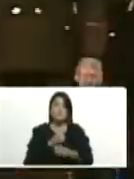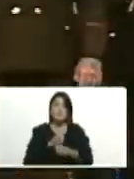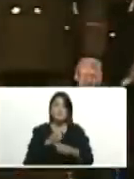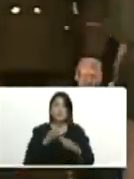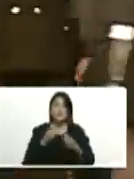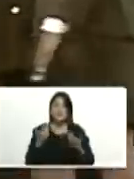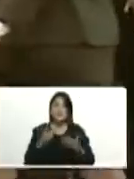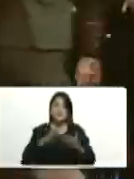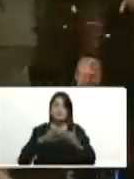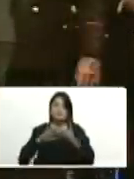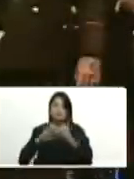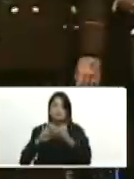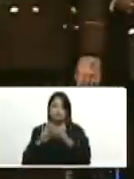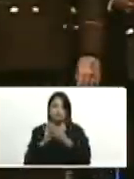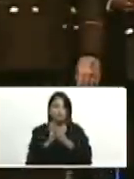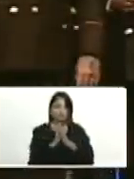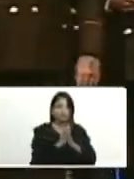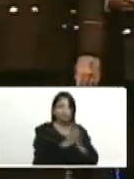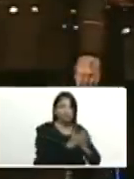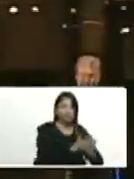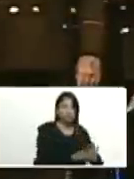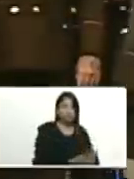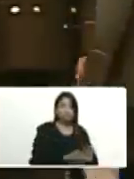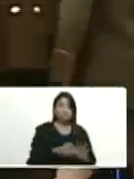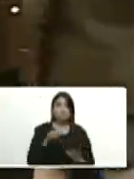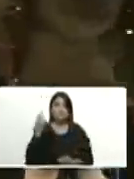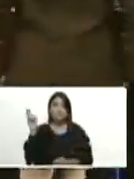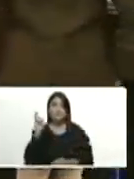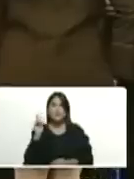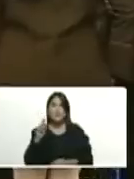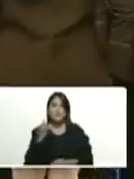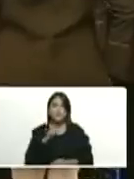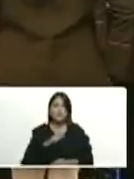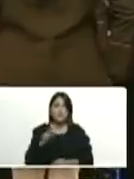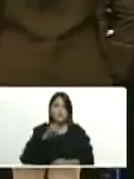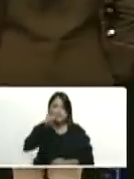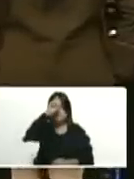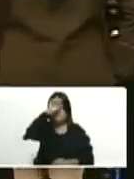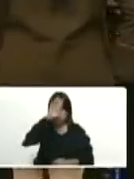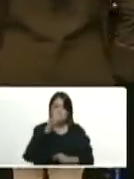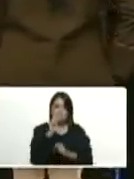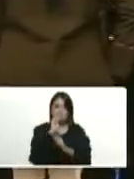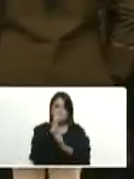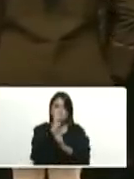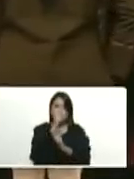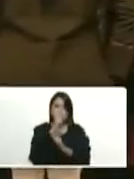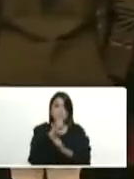de todo el territorio venezolano a los grupos que practican la minería ilegal.